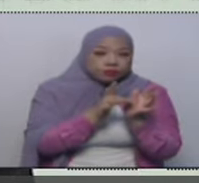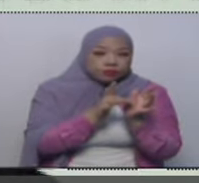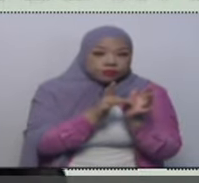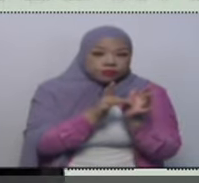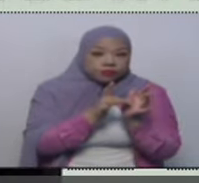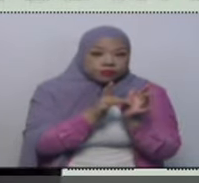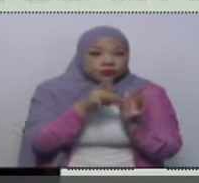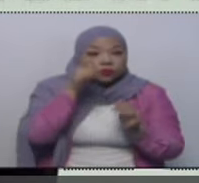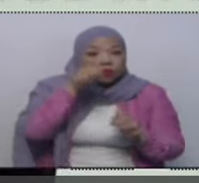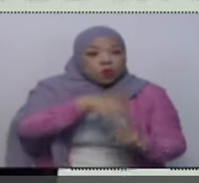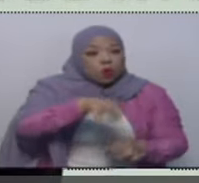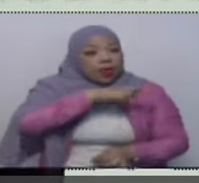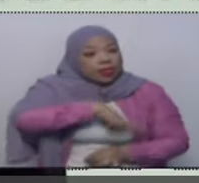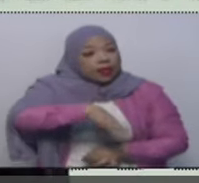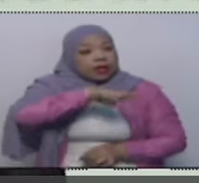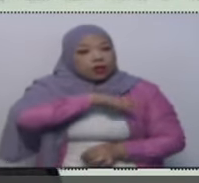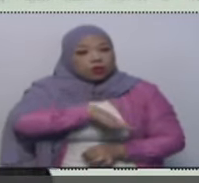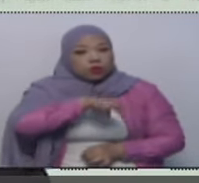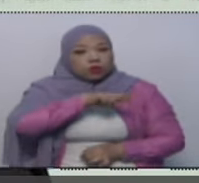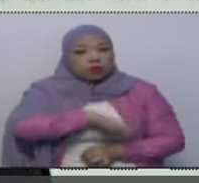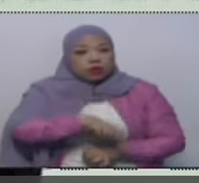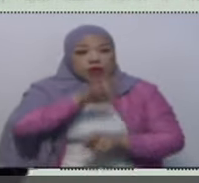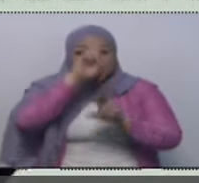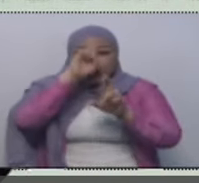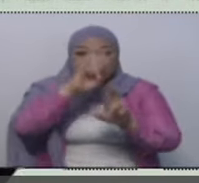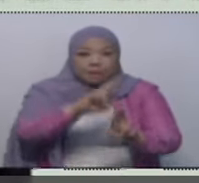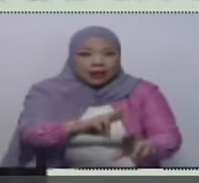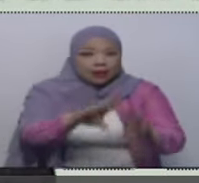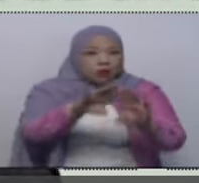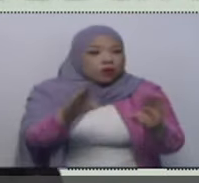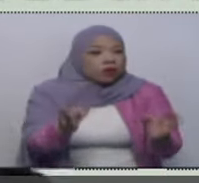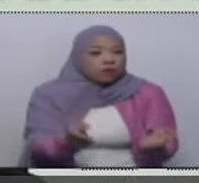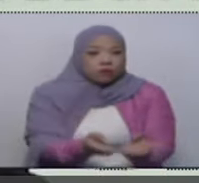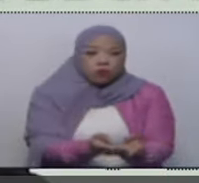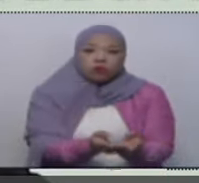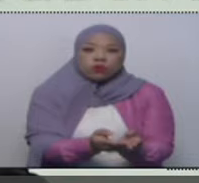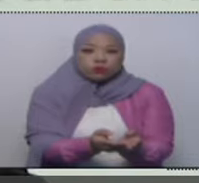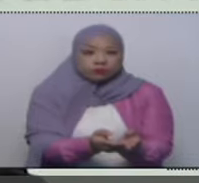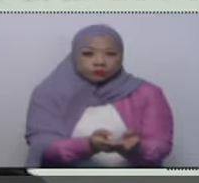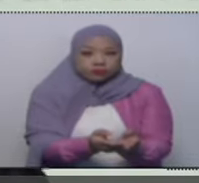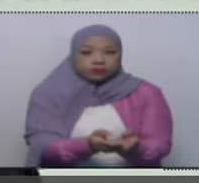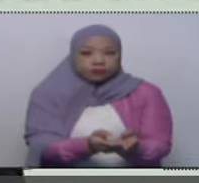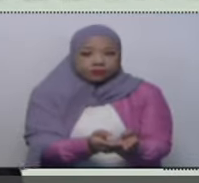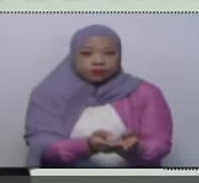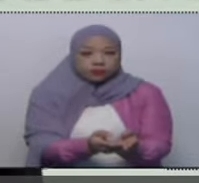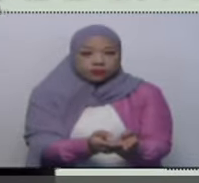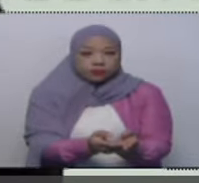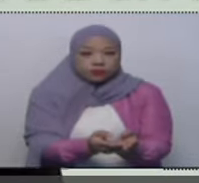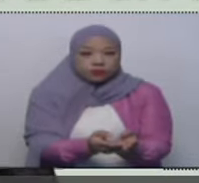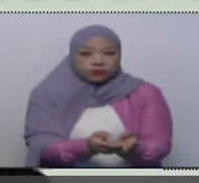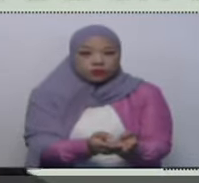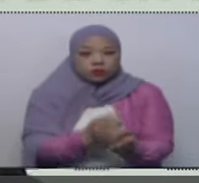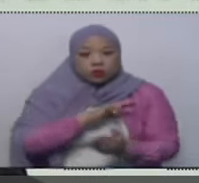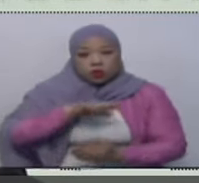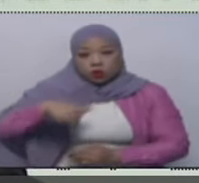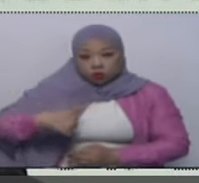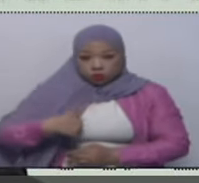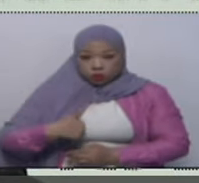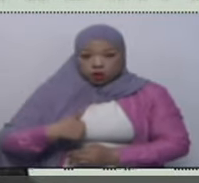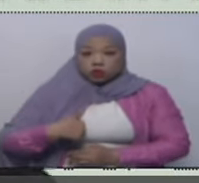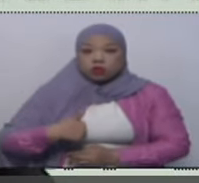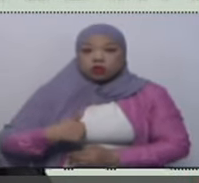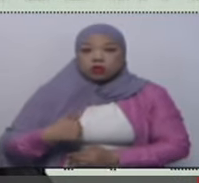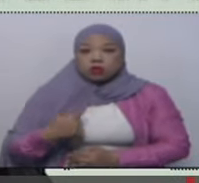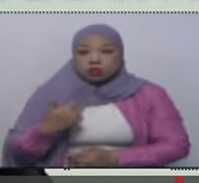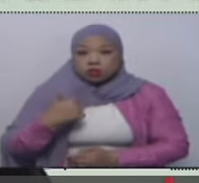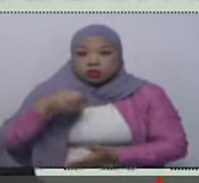una religión que merecen todo el respeto del mundo. Y en nuestros países, y por ejemplo